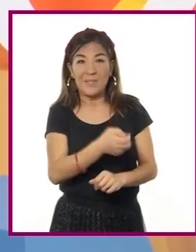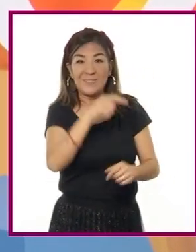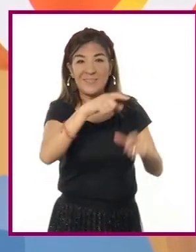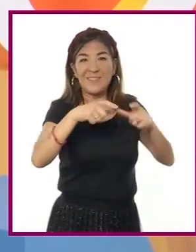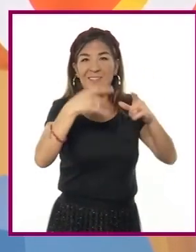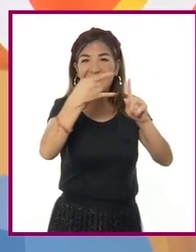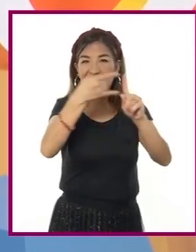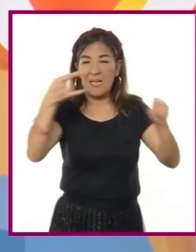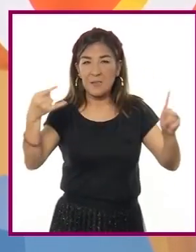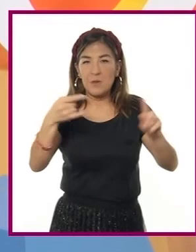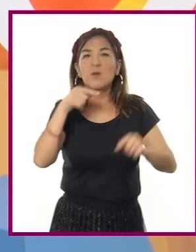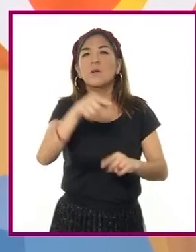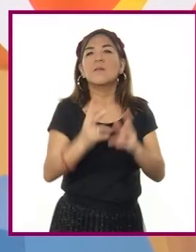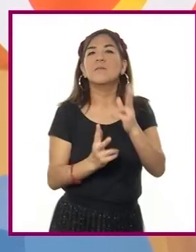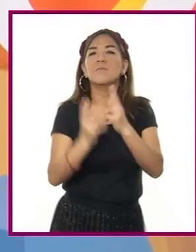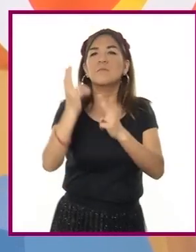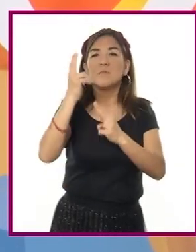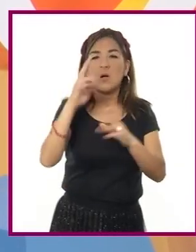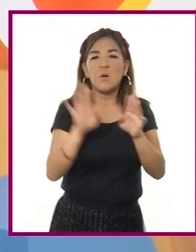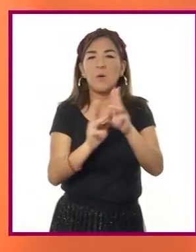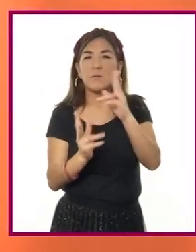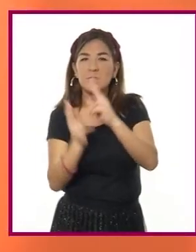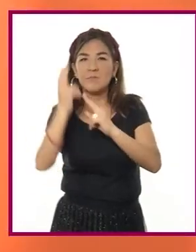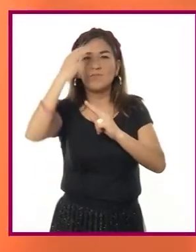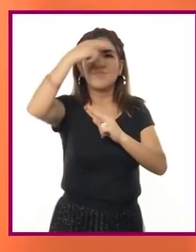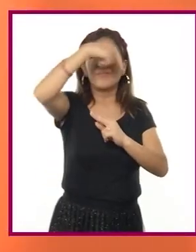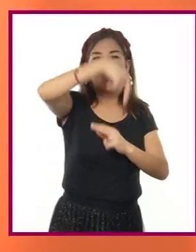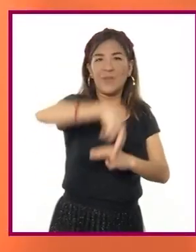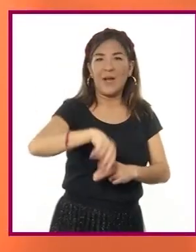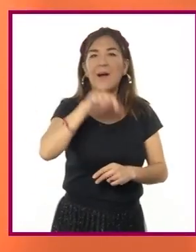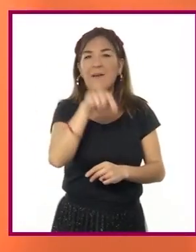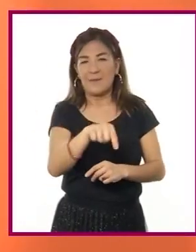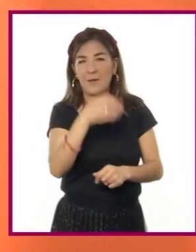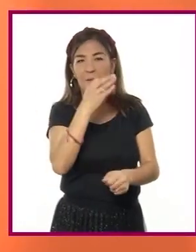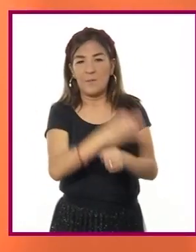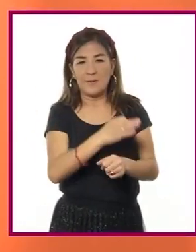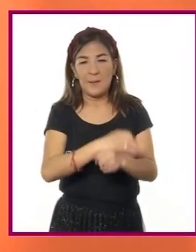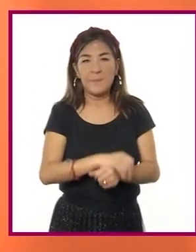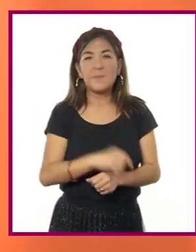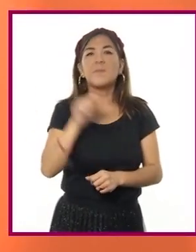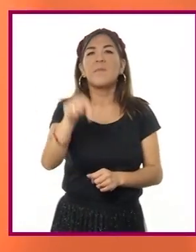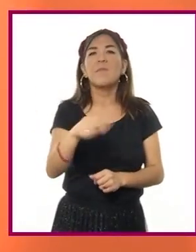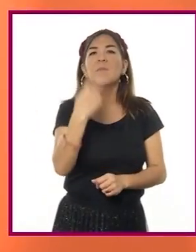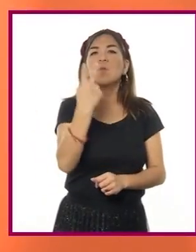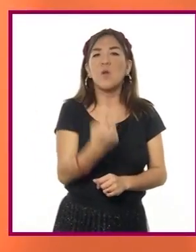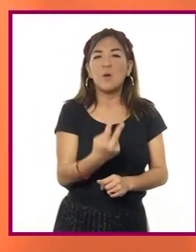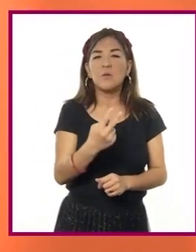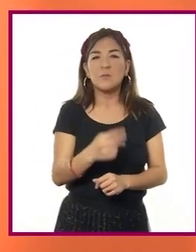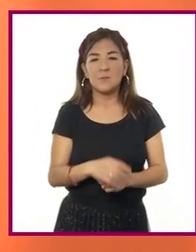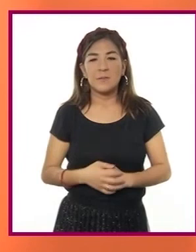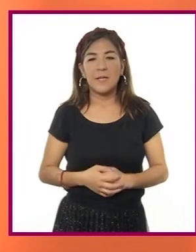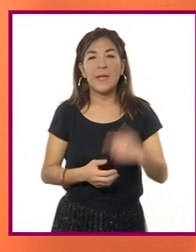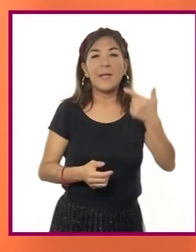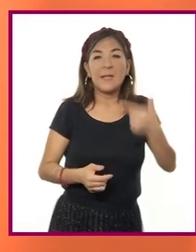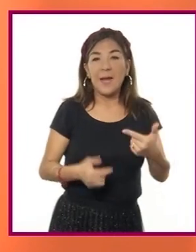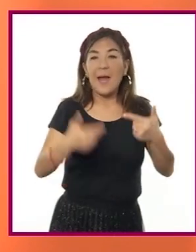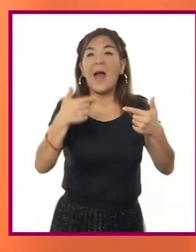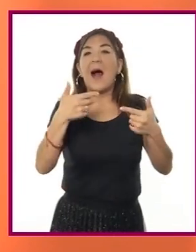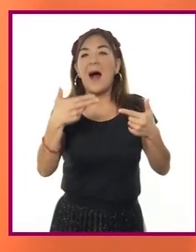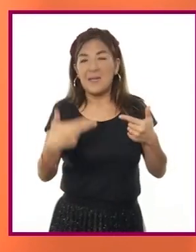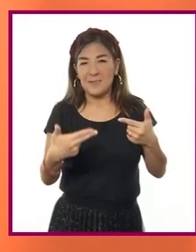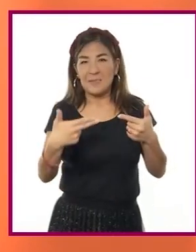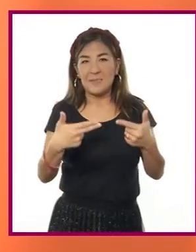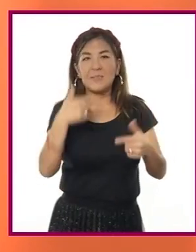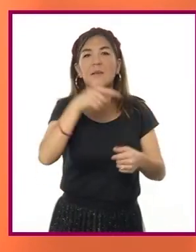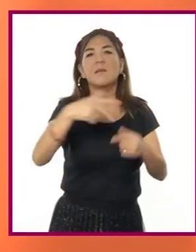cartón, se recortan los 3 rectángulos requeridos. En 2 de ellos se recorta el segmento GH y